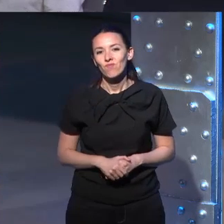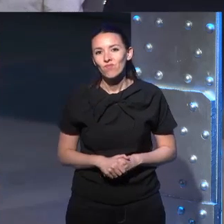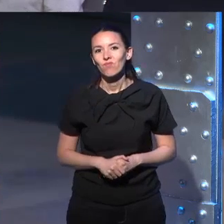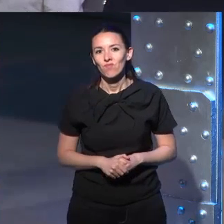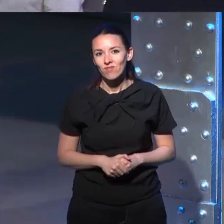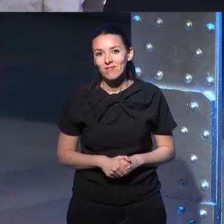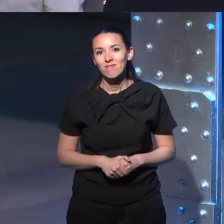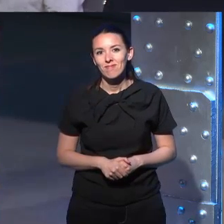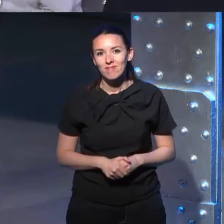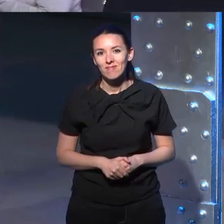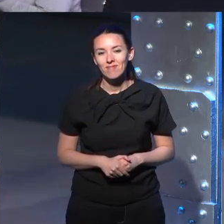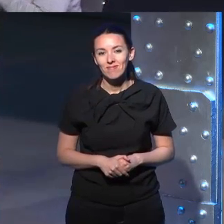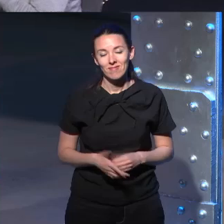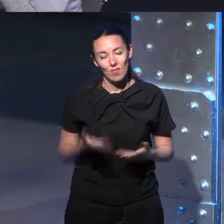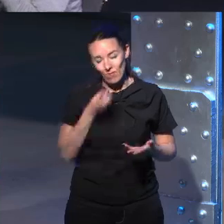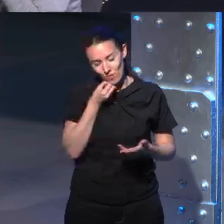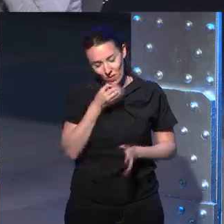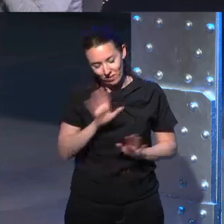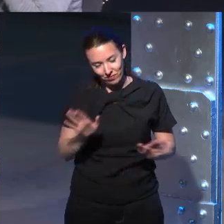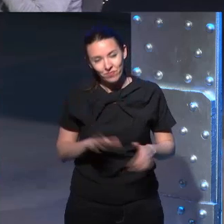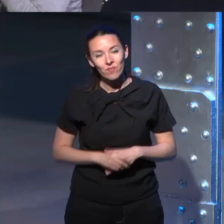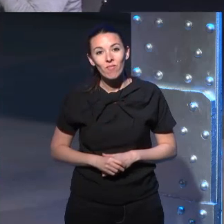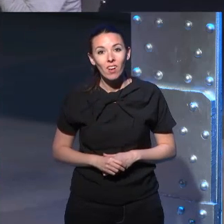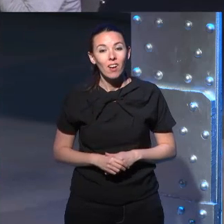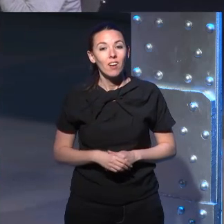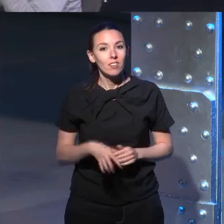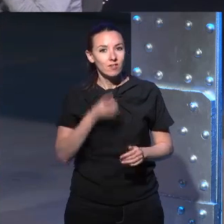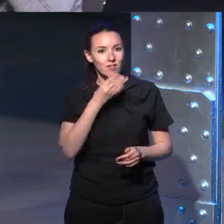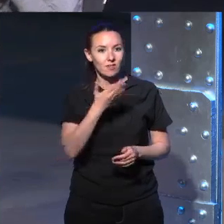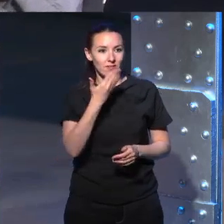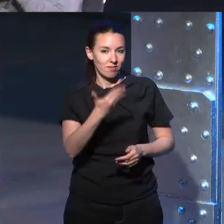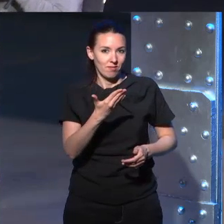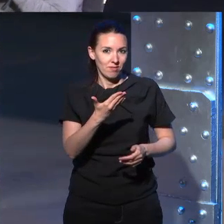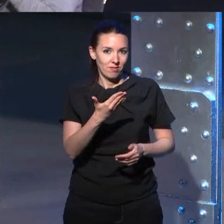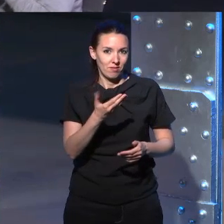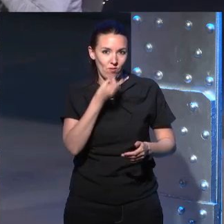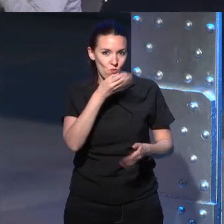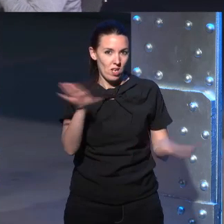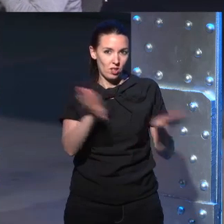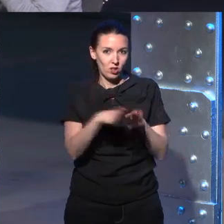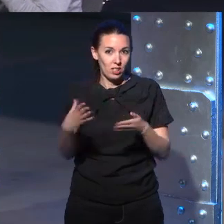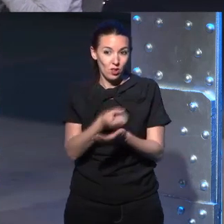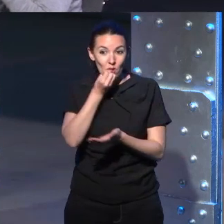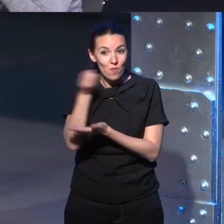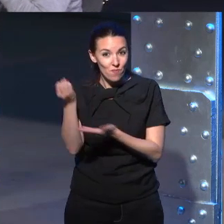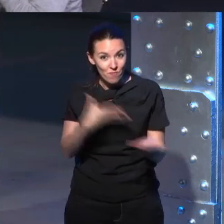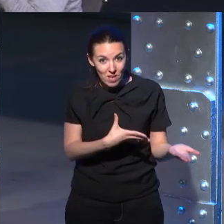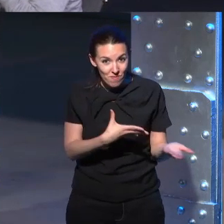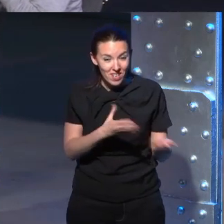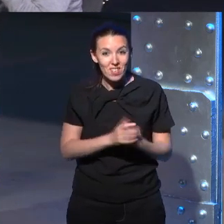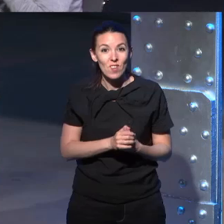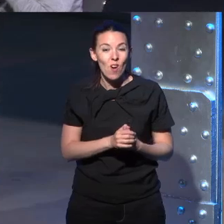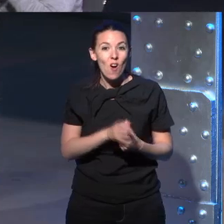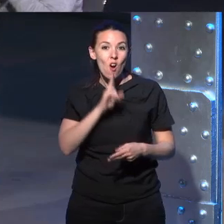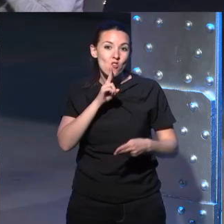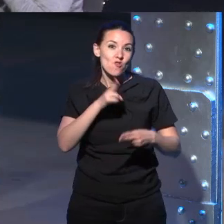Entonces, por eso. Pero bueno. Bueno, la verdad, muy buenas noches a todos. Bienvenidos en nombre ya